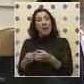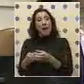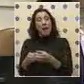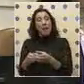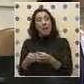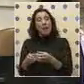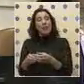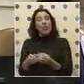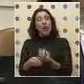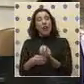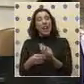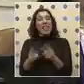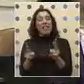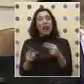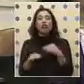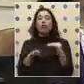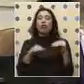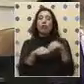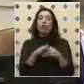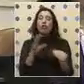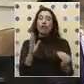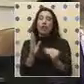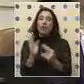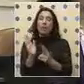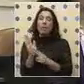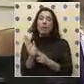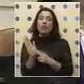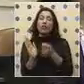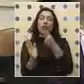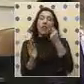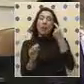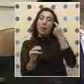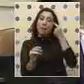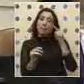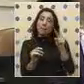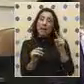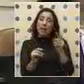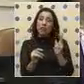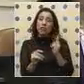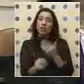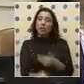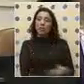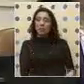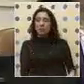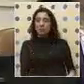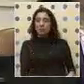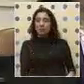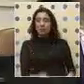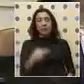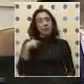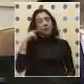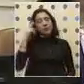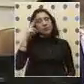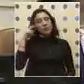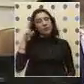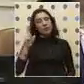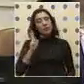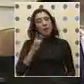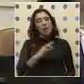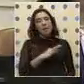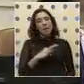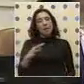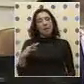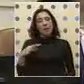de este impuesto verde. Nos parece valioso. Sin embargo, por su intermedio, señor presidente, una reflexión al señor